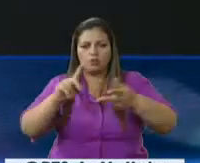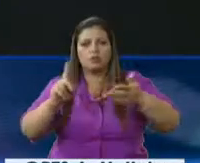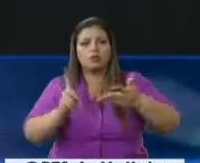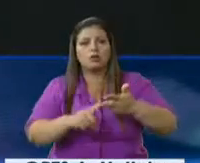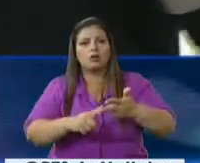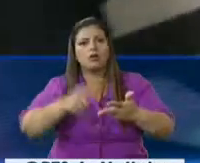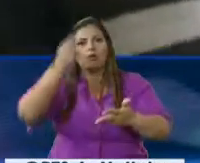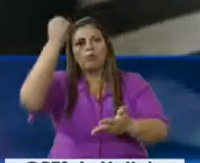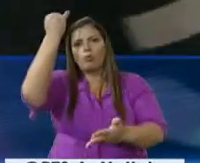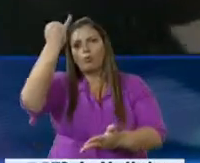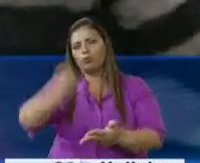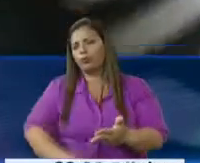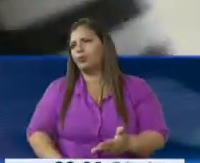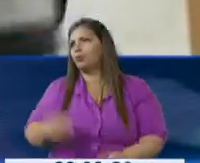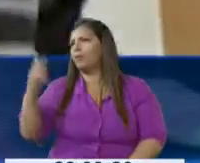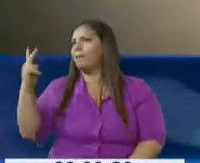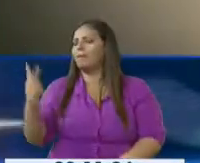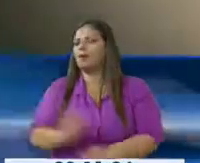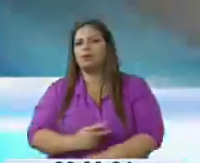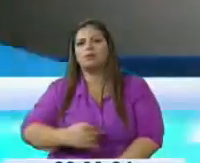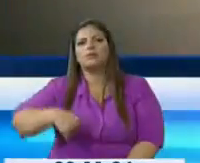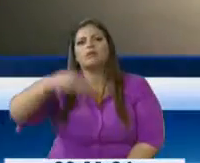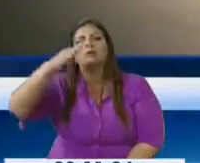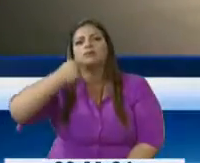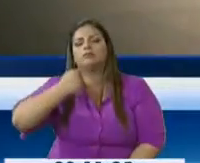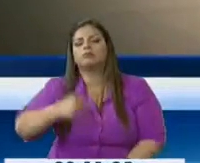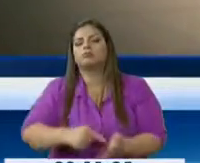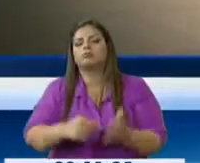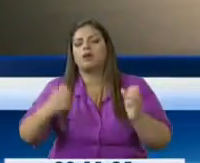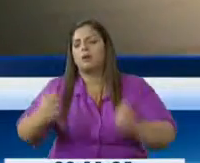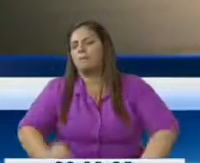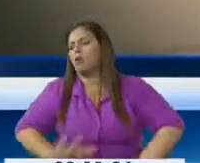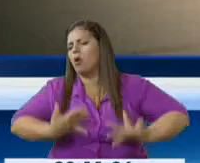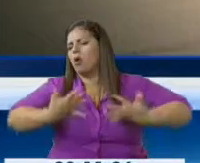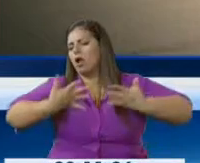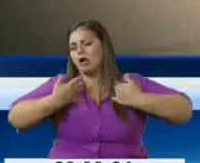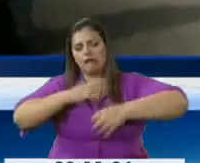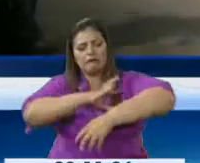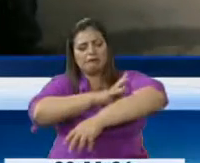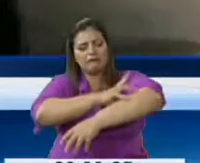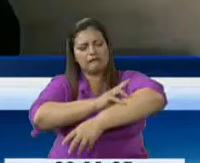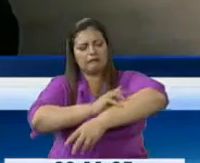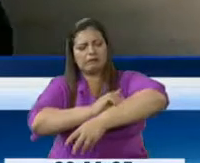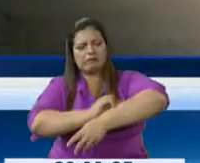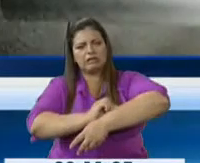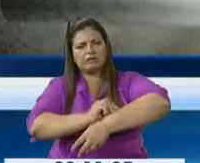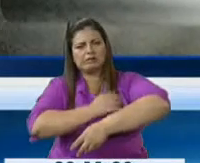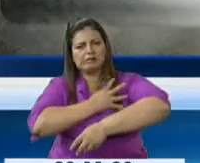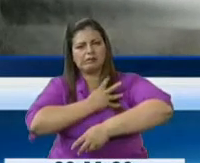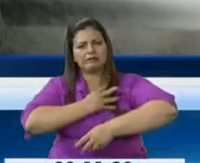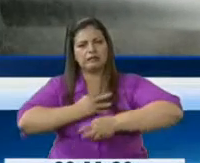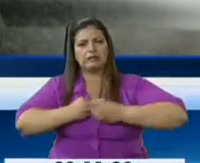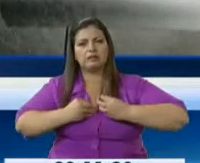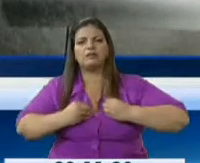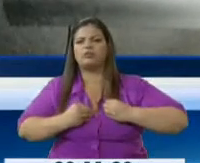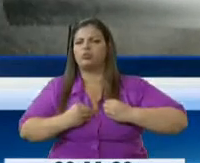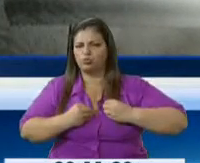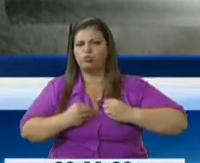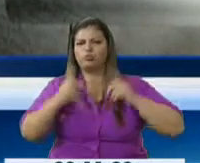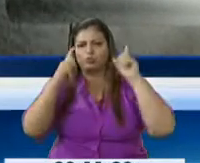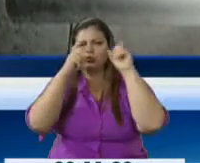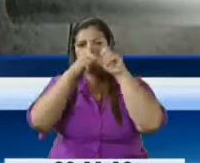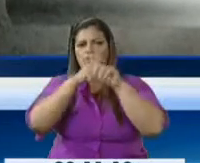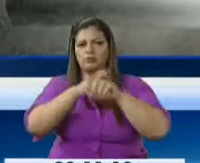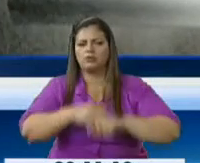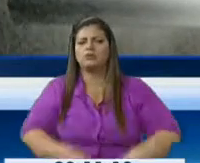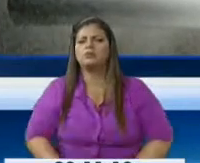piel. Difícil la situación, y de mucho más costo. Entonces, ¿cuál y más es la tiempo? Recomendación, doctor? ¿Cuál es la mejor cura? Perdóneme el término, yo no soy técnico en el asunto médico, pero ¿cuál es la